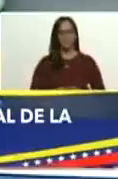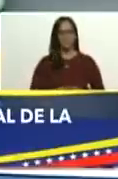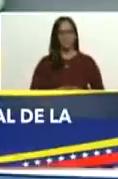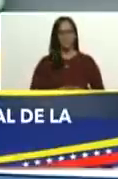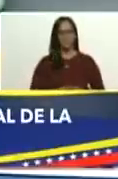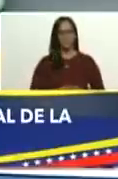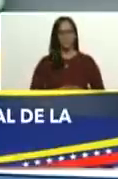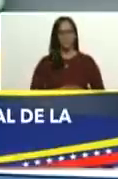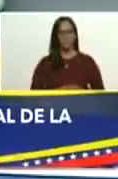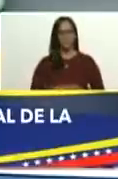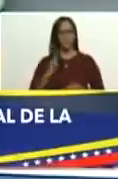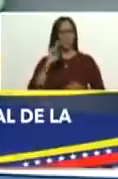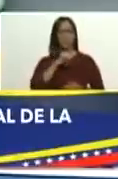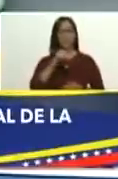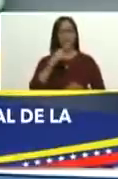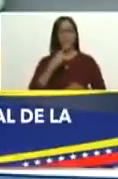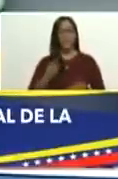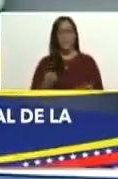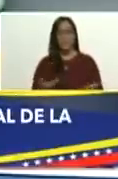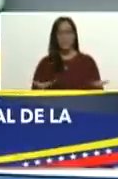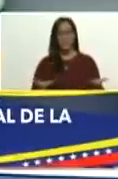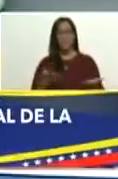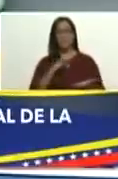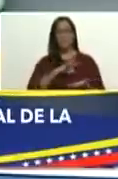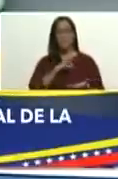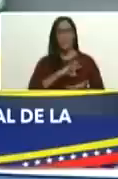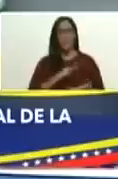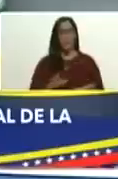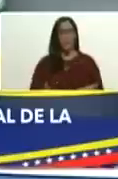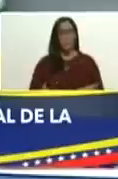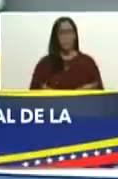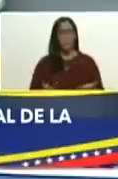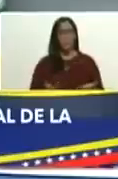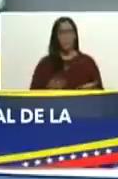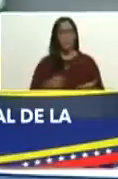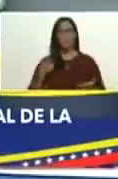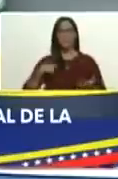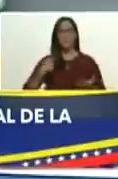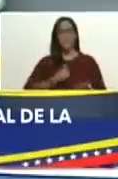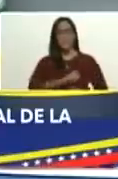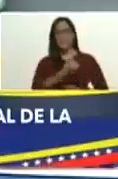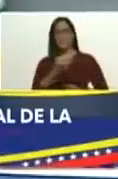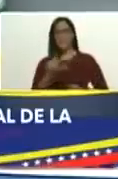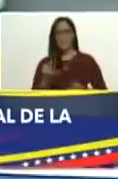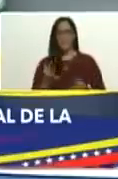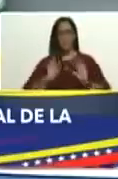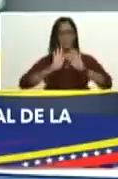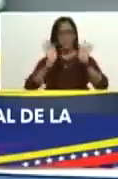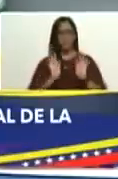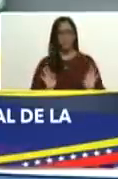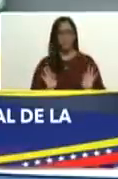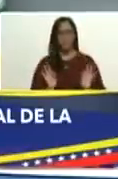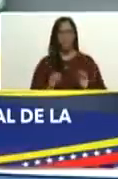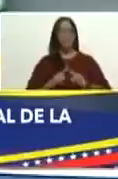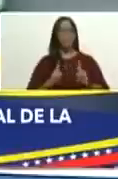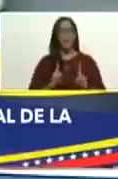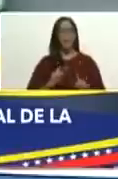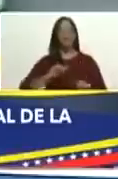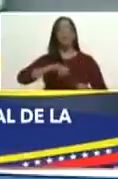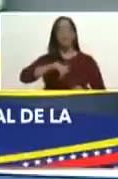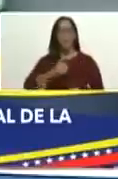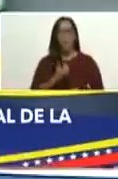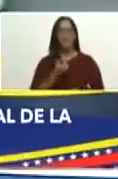Si ustedes me dicen qué es el socialismo, tiene diversas dimensiones. Pero uno pudiera decir el